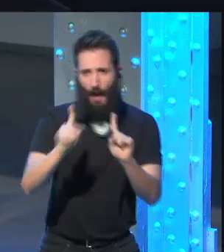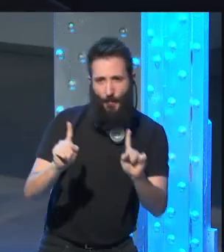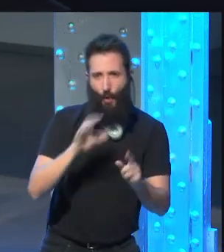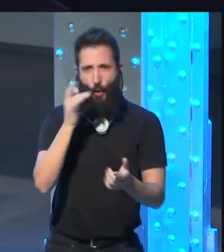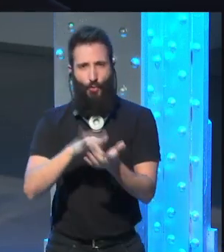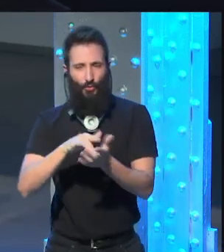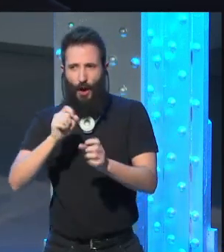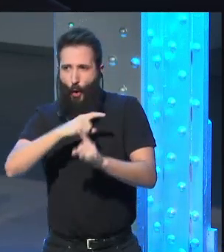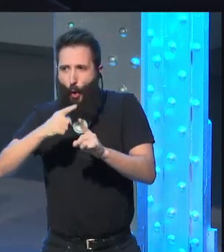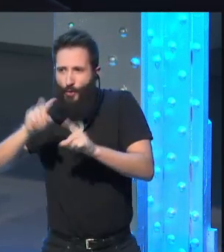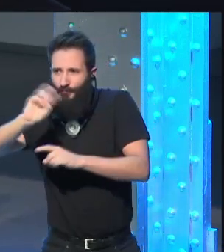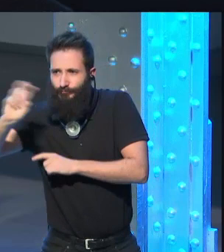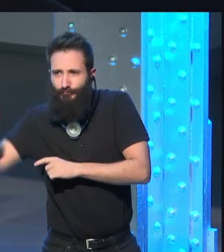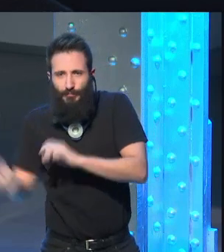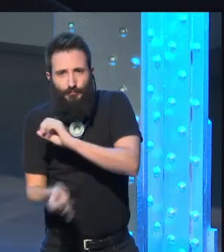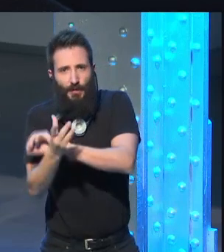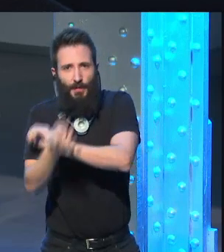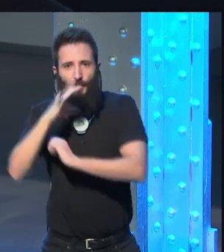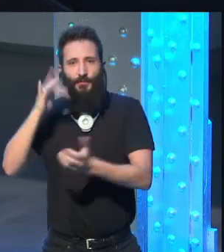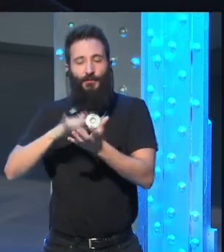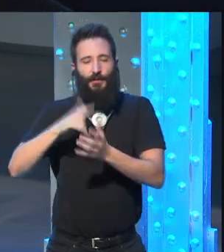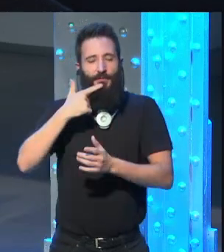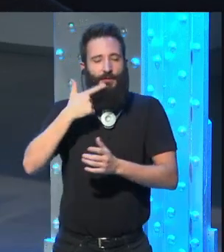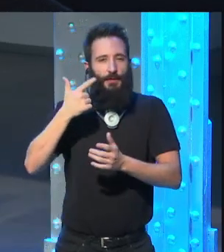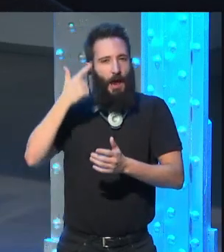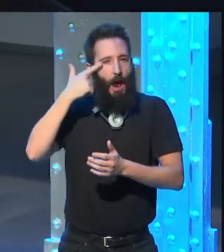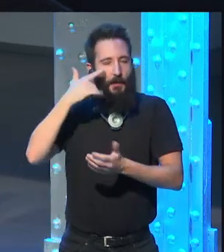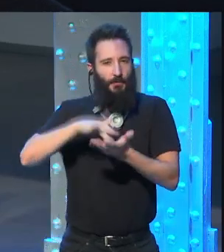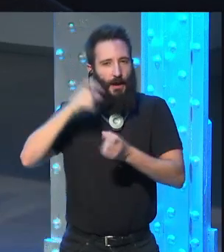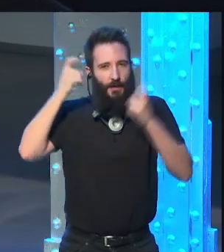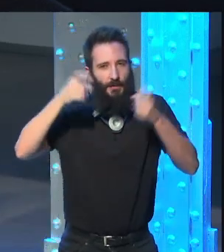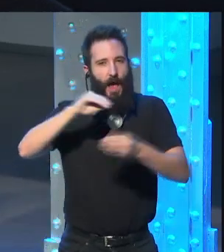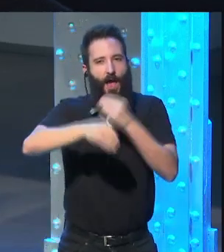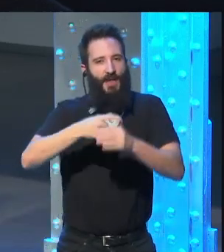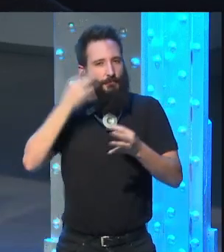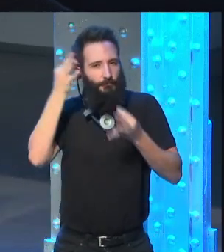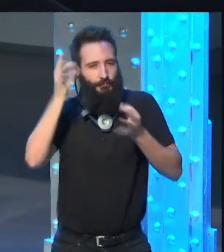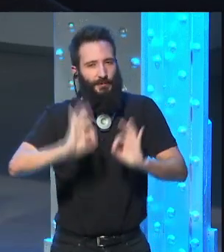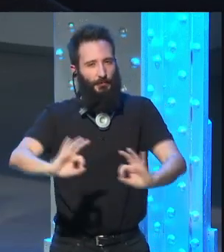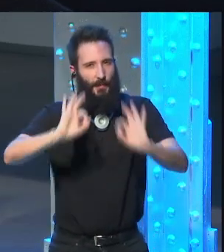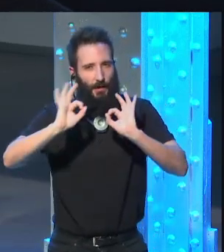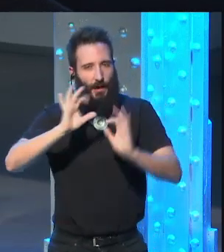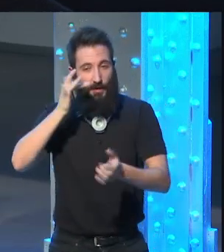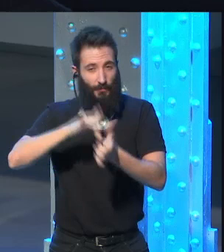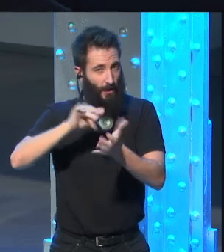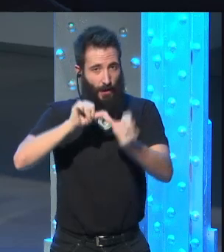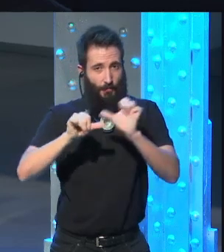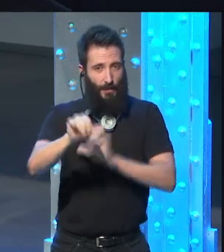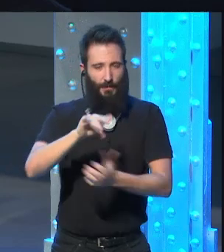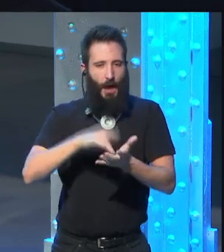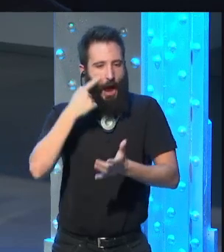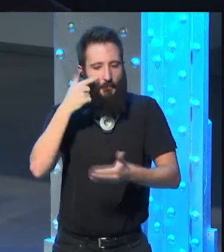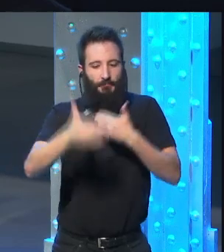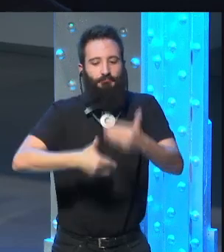que surgieron mismo de esa interacción y de esa limitación de decir, bueno, vamos a hacer algo concreto, y de ahí partir y ya se